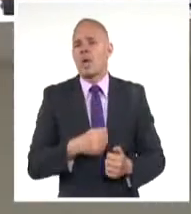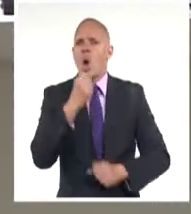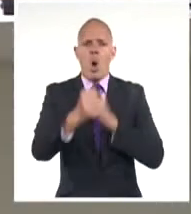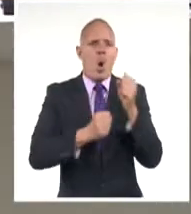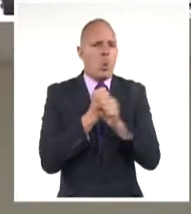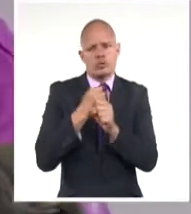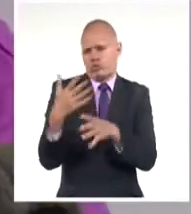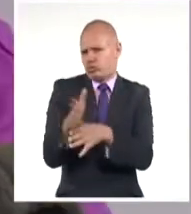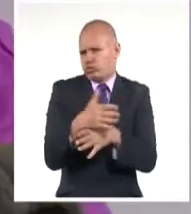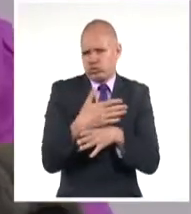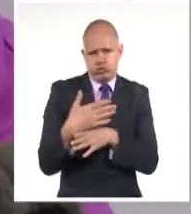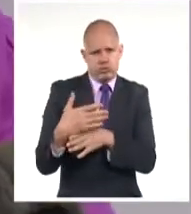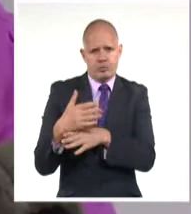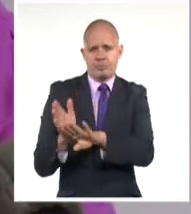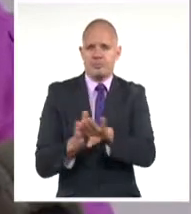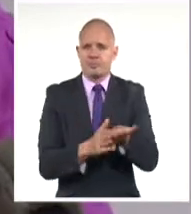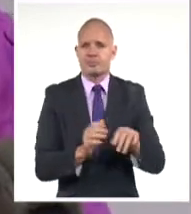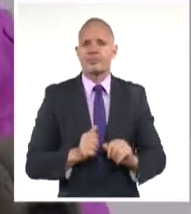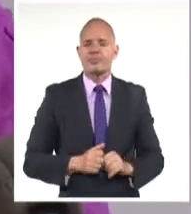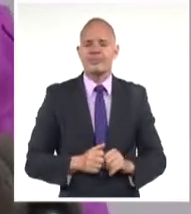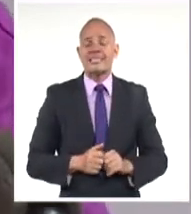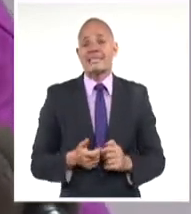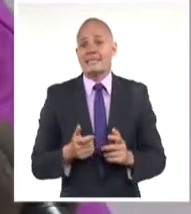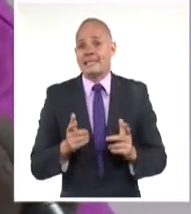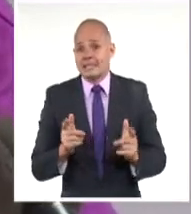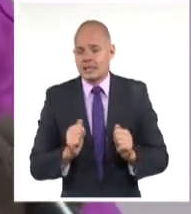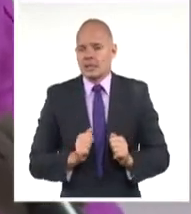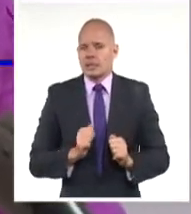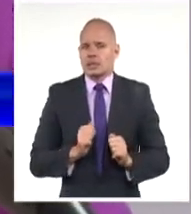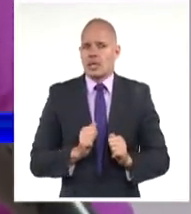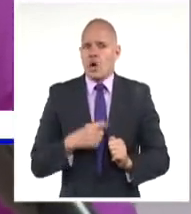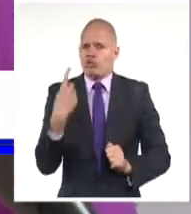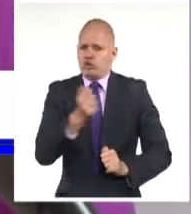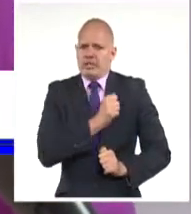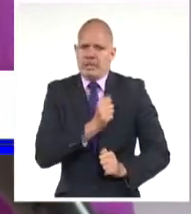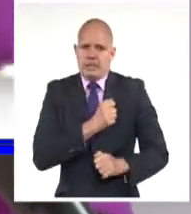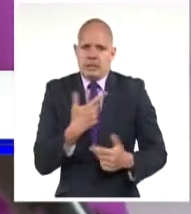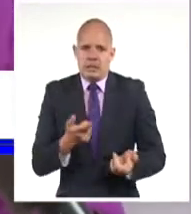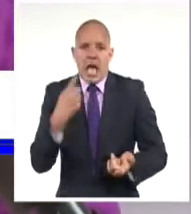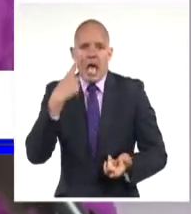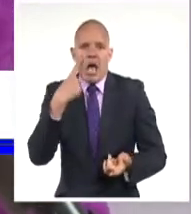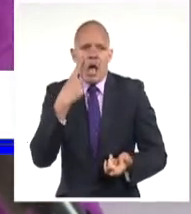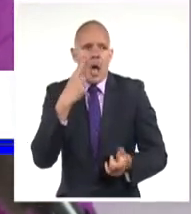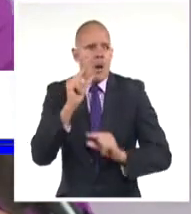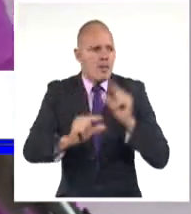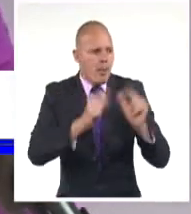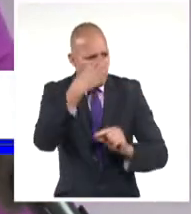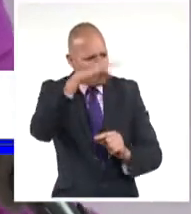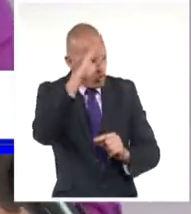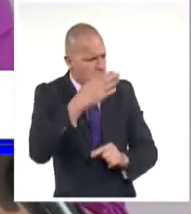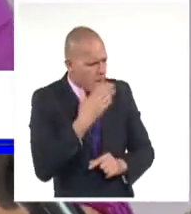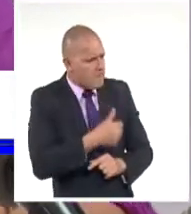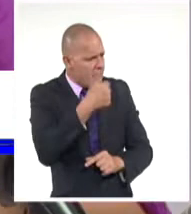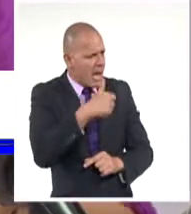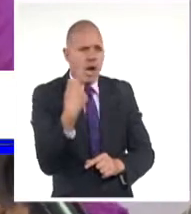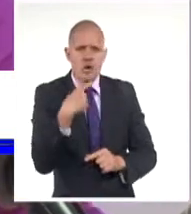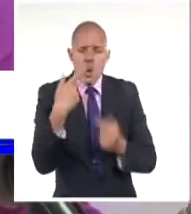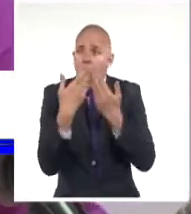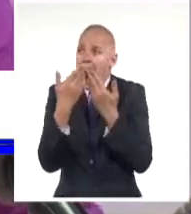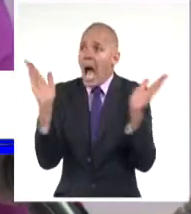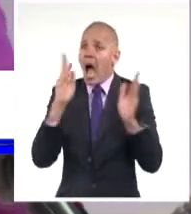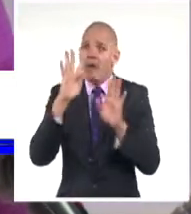que existen. Nosotros queremos hacer que el mundo entero sepa que Cuba es un país